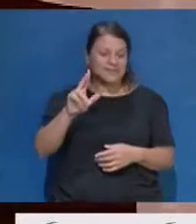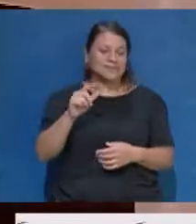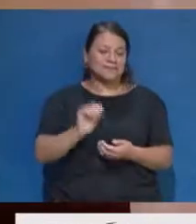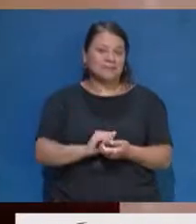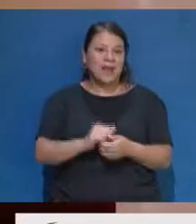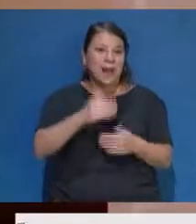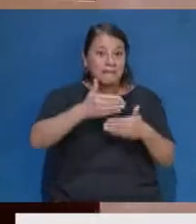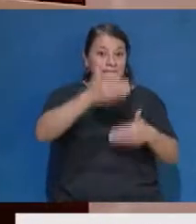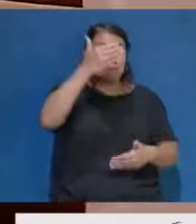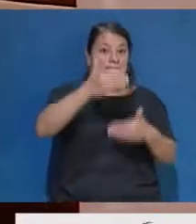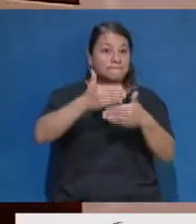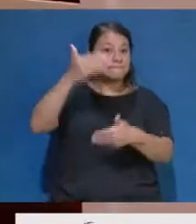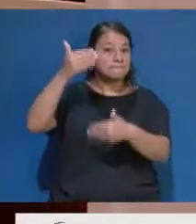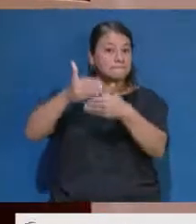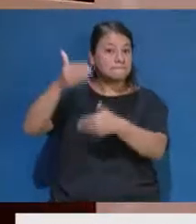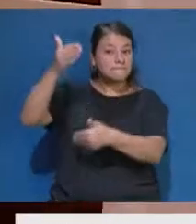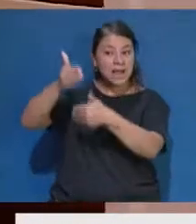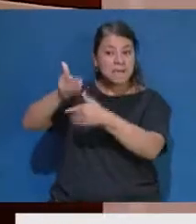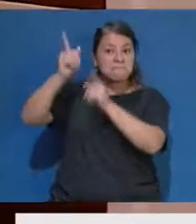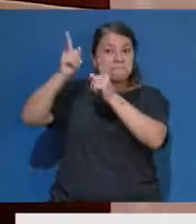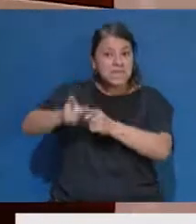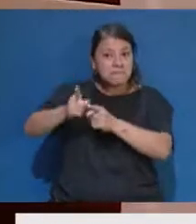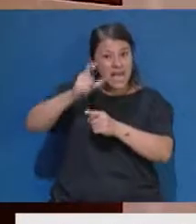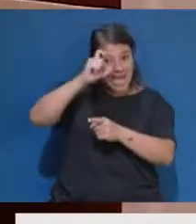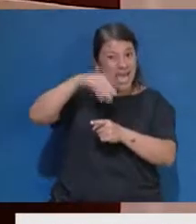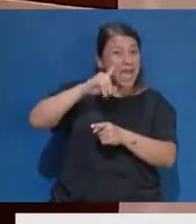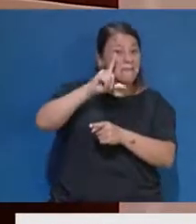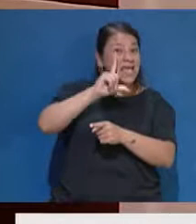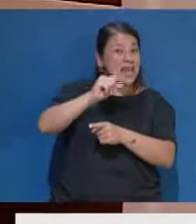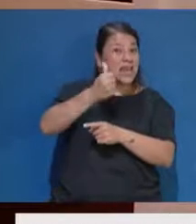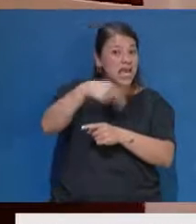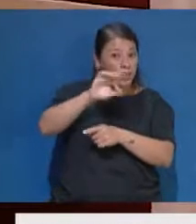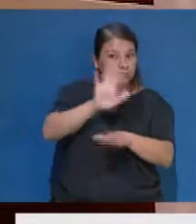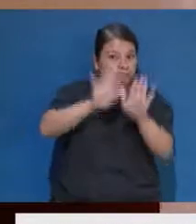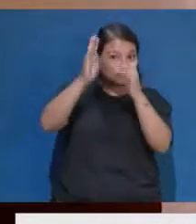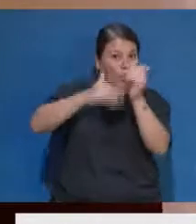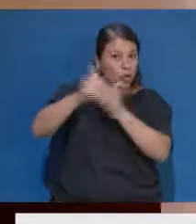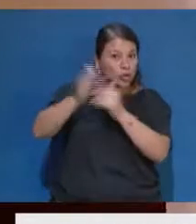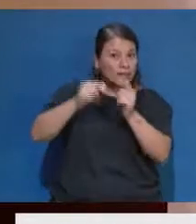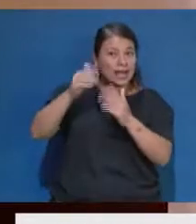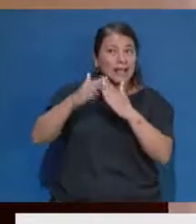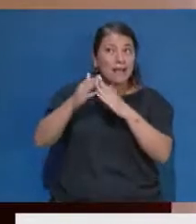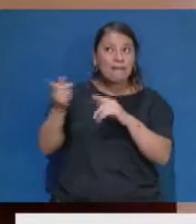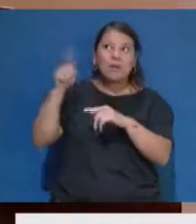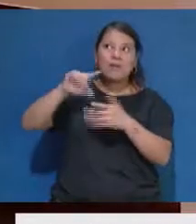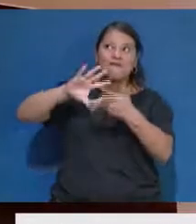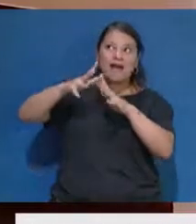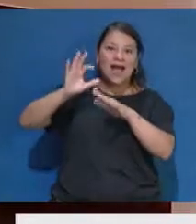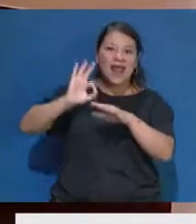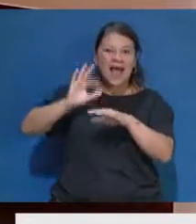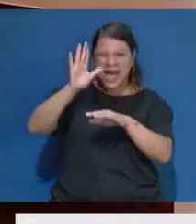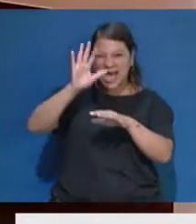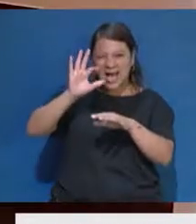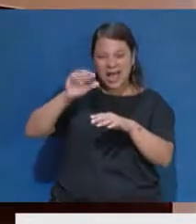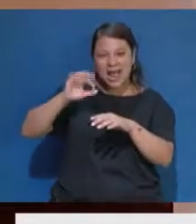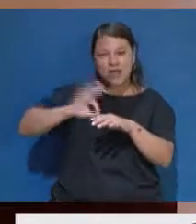las paredes son como las que diseñó Emiliano Guiñazú. Esta casa volvimos al momento de su edificación, digamos. Ese es el